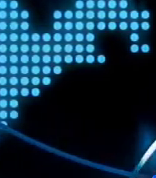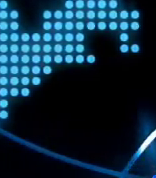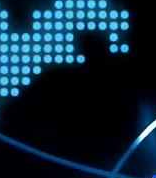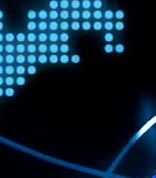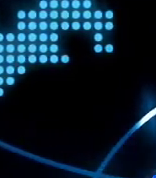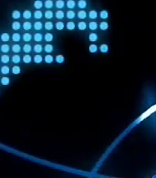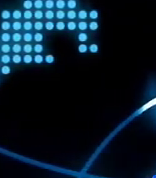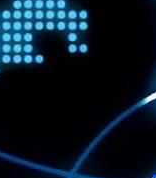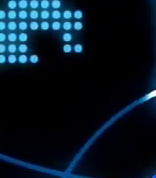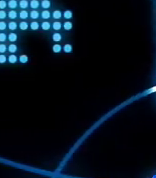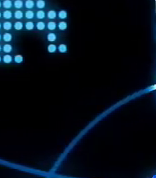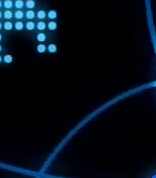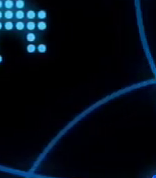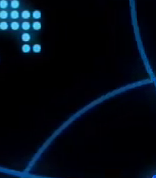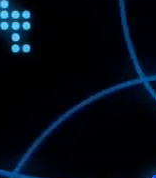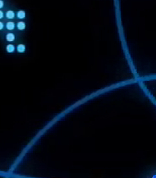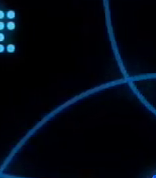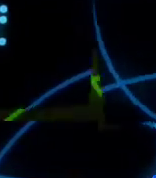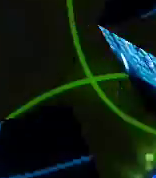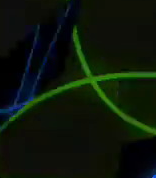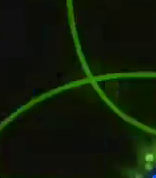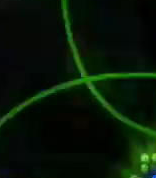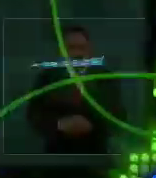Dura 3 minutos, pero está bueno escucharlo.